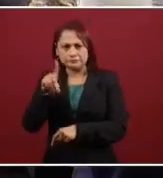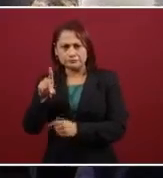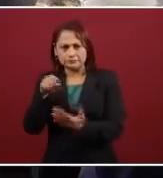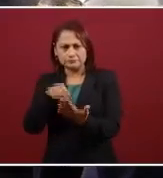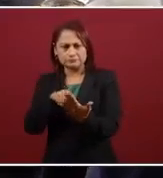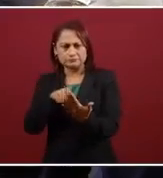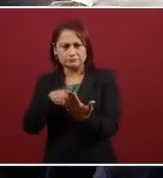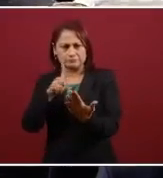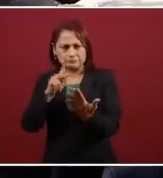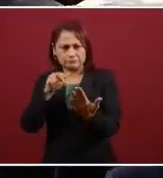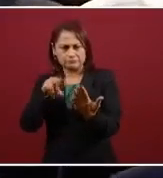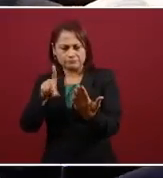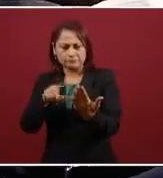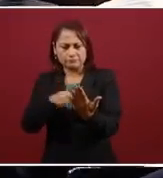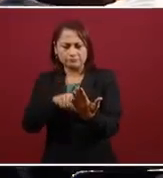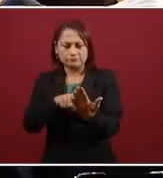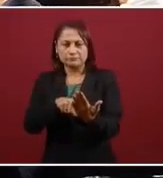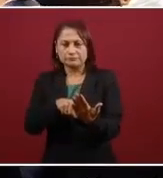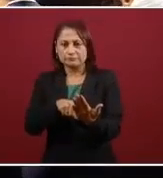y desde mi